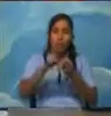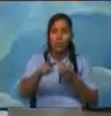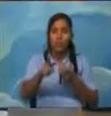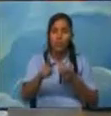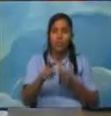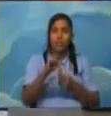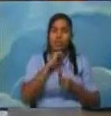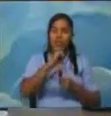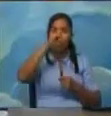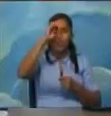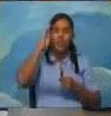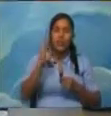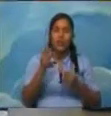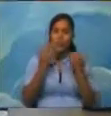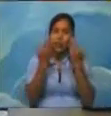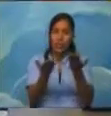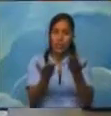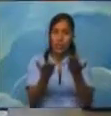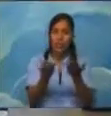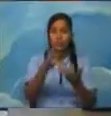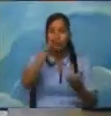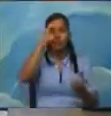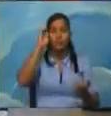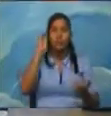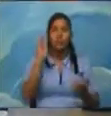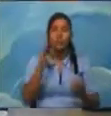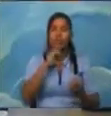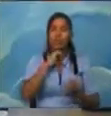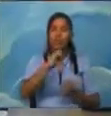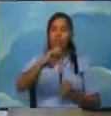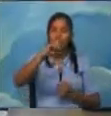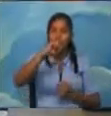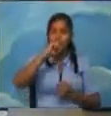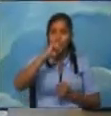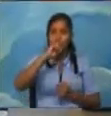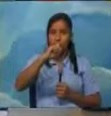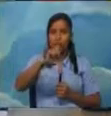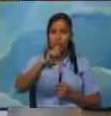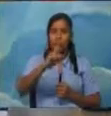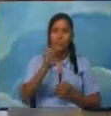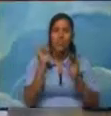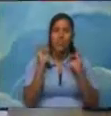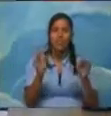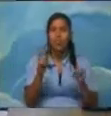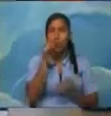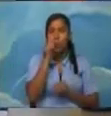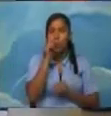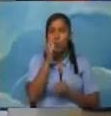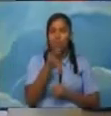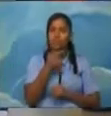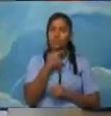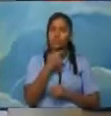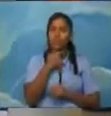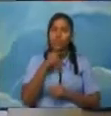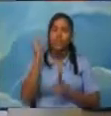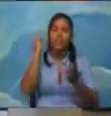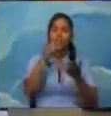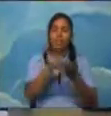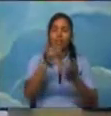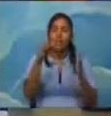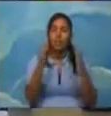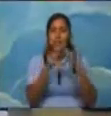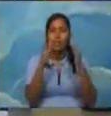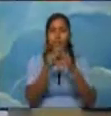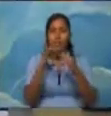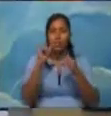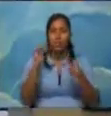es la que Dios te dio. Dios es celoso. A ningún hombre le gustaría llegar a su casa y